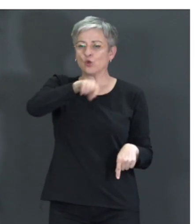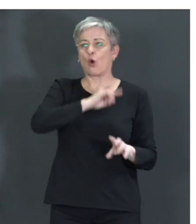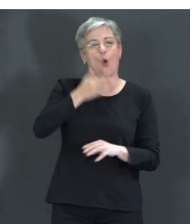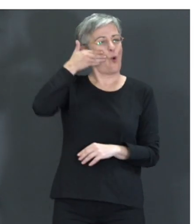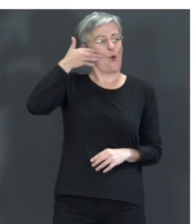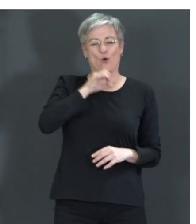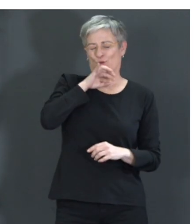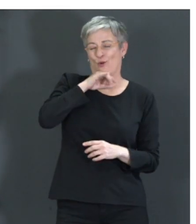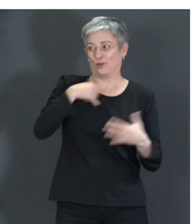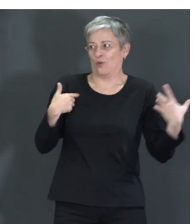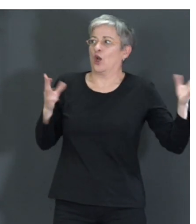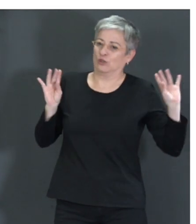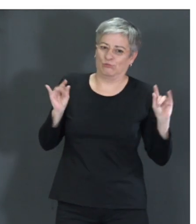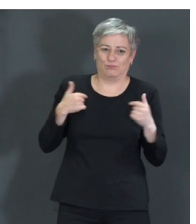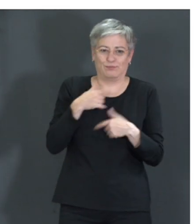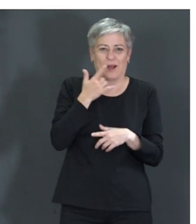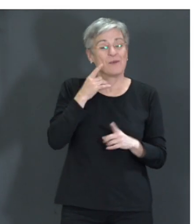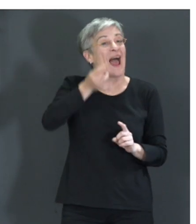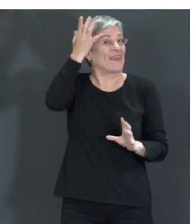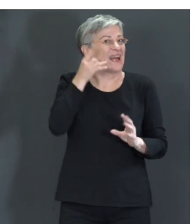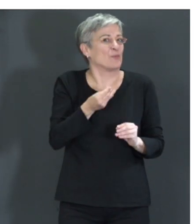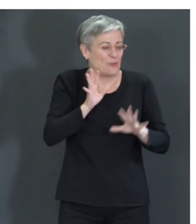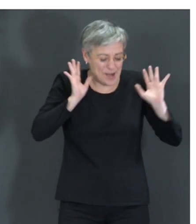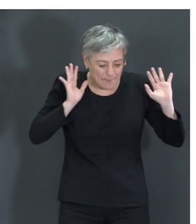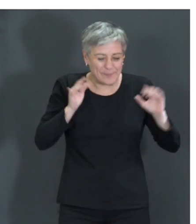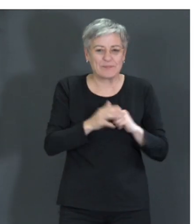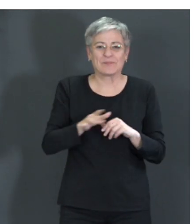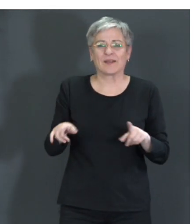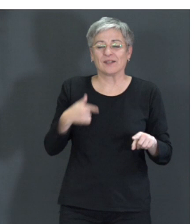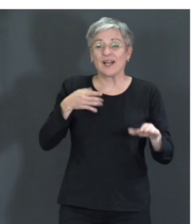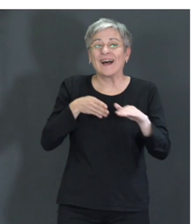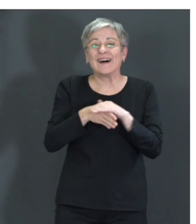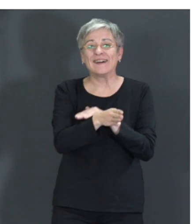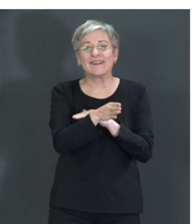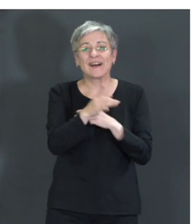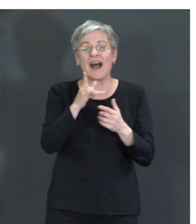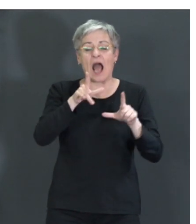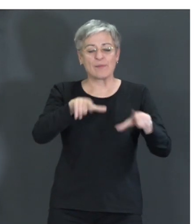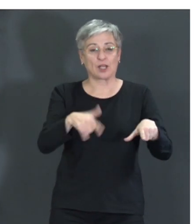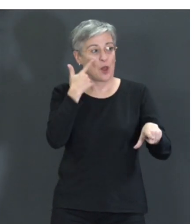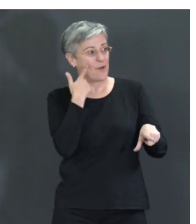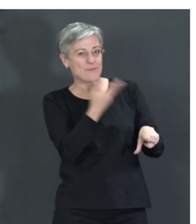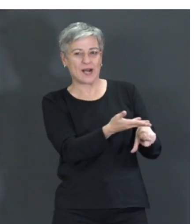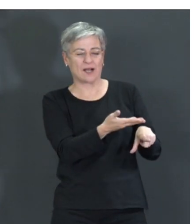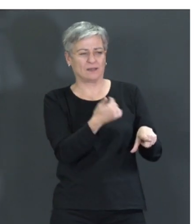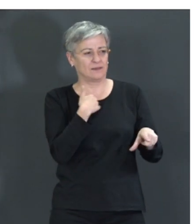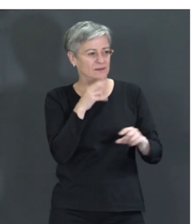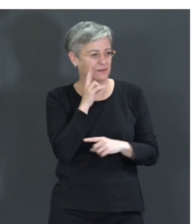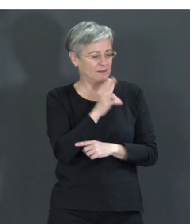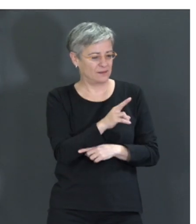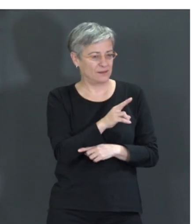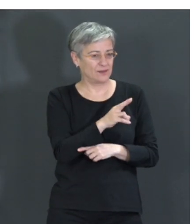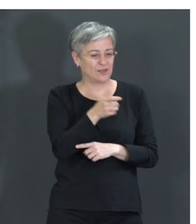contentos y orgullosos, pobres, y es que ya te digo que la intención es buena, ¿no? Llegas a la habitación, ves, fíjate qué espacios y tal. Y lo primero que veo es que el mando